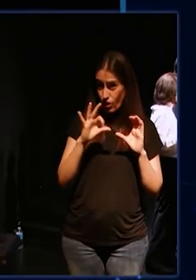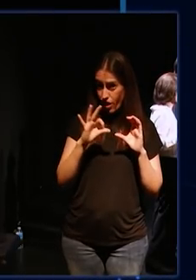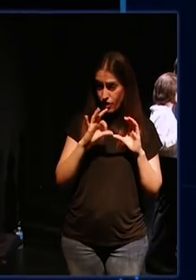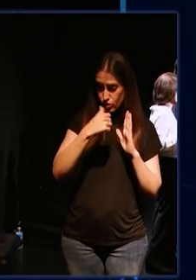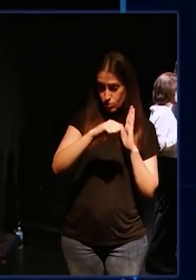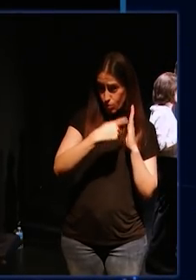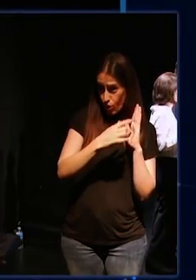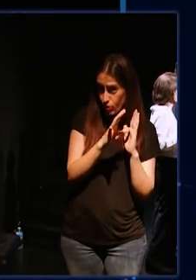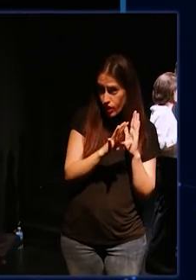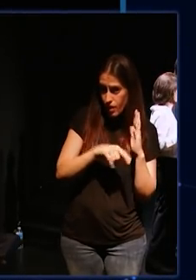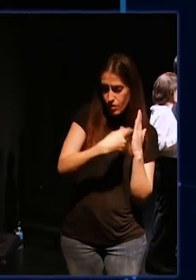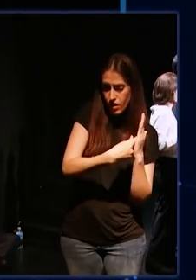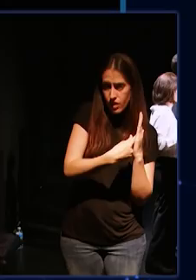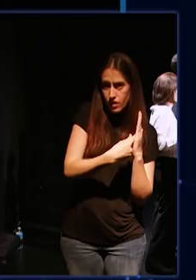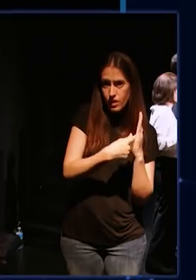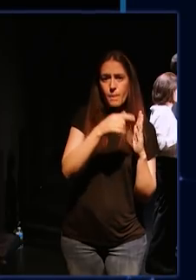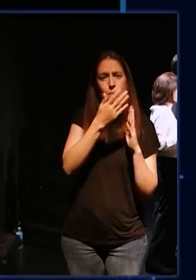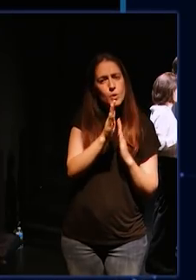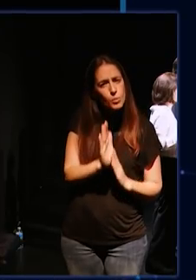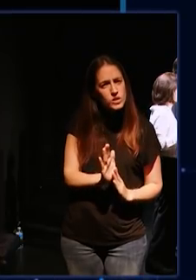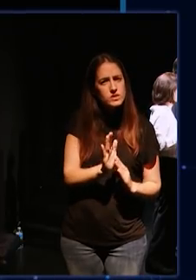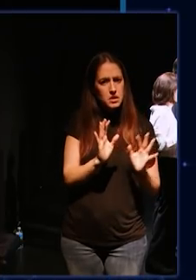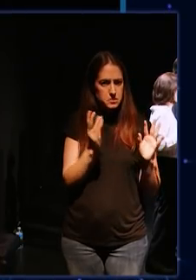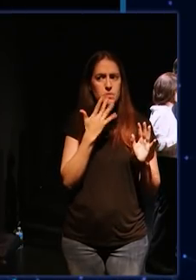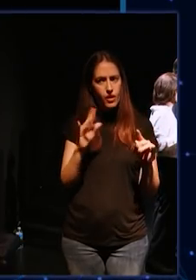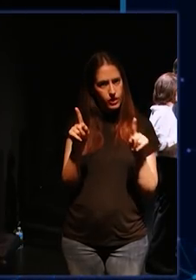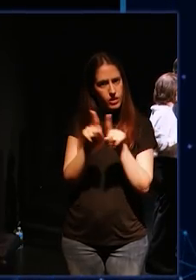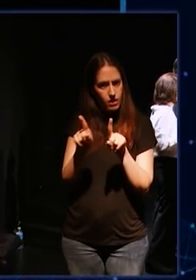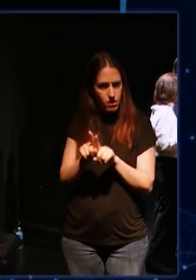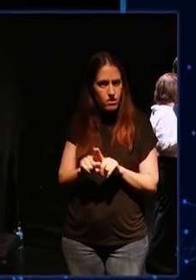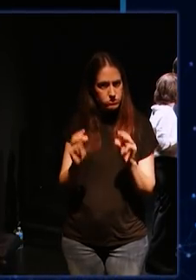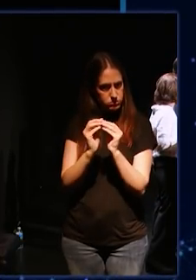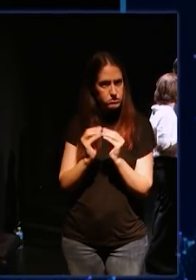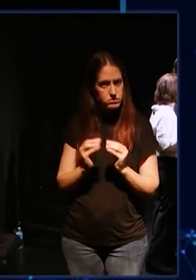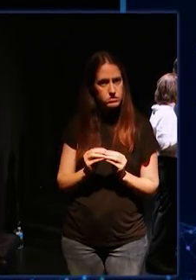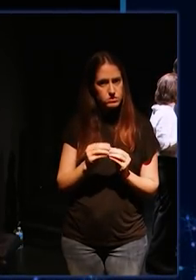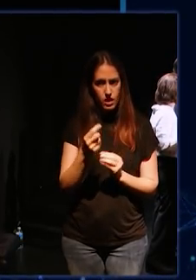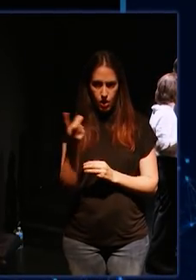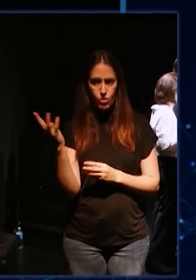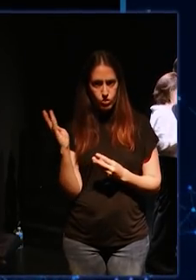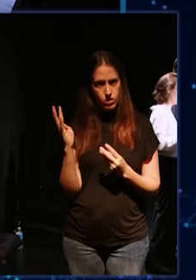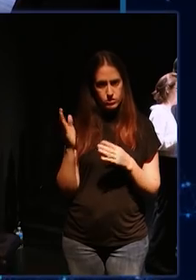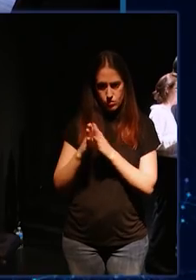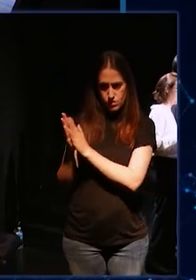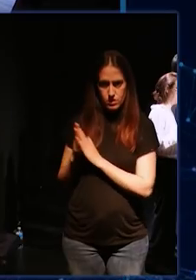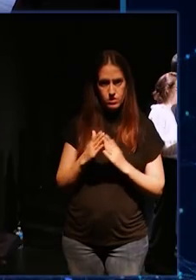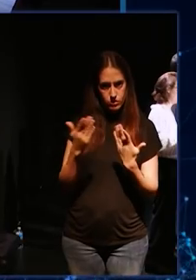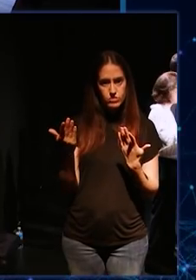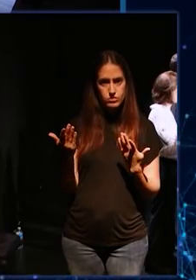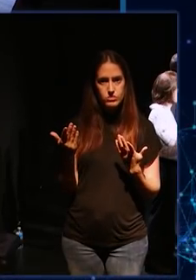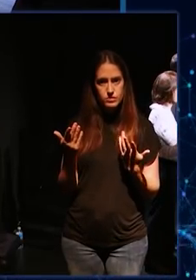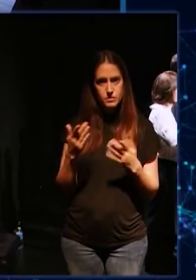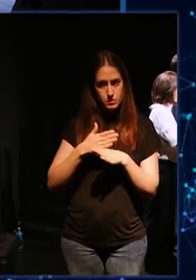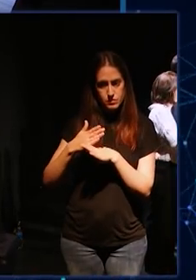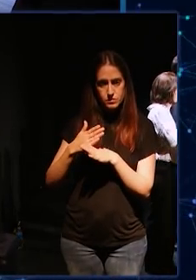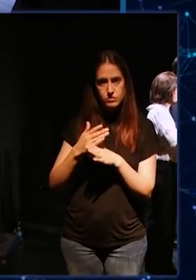programa, tiene propuestas muy similares a algunas que defienden el resto de los partidos y la verdad es